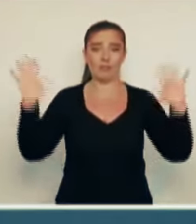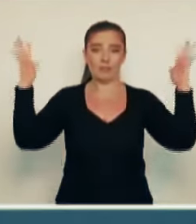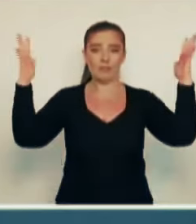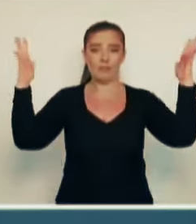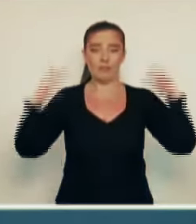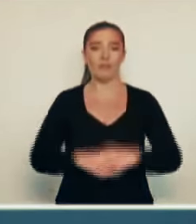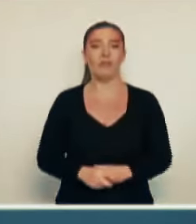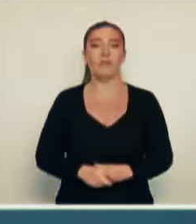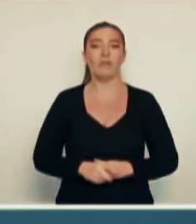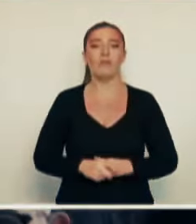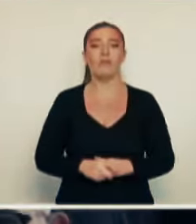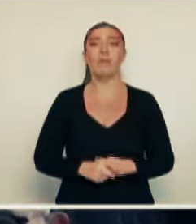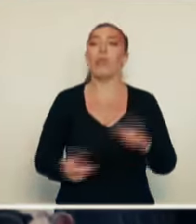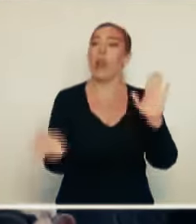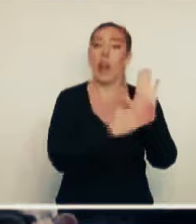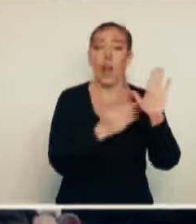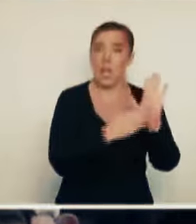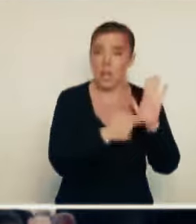Tan legitimado